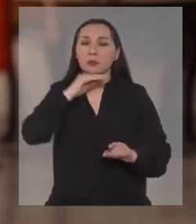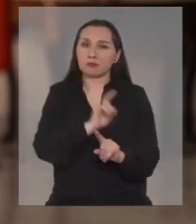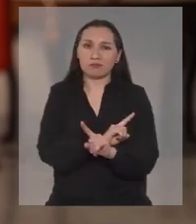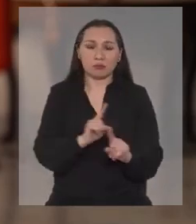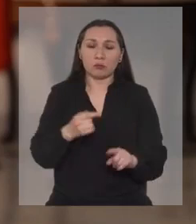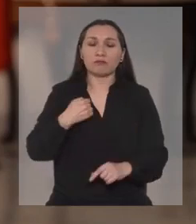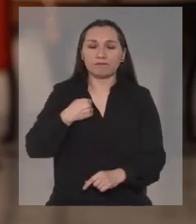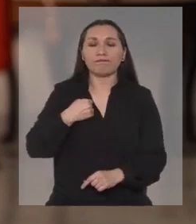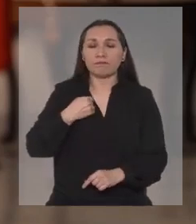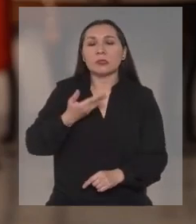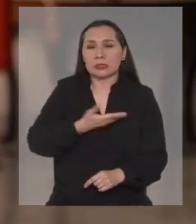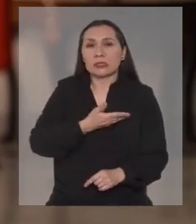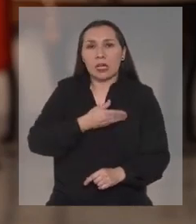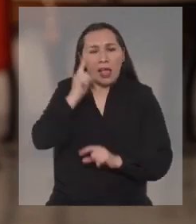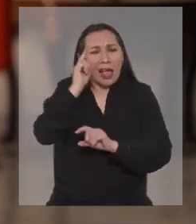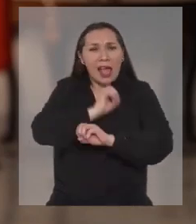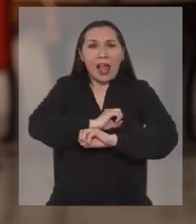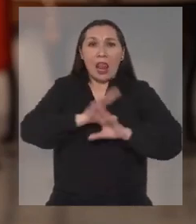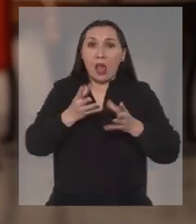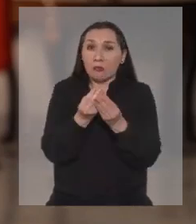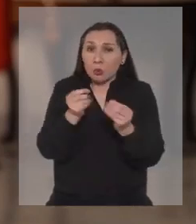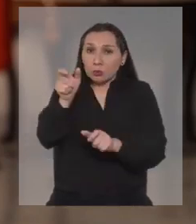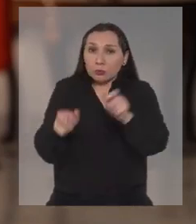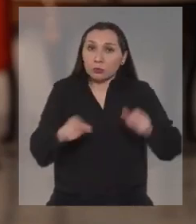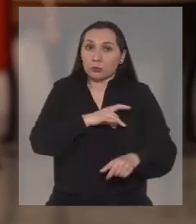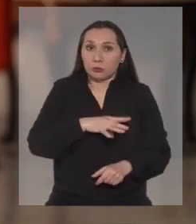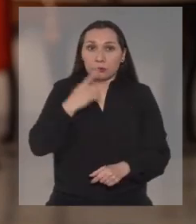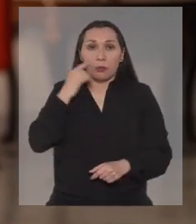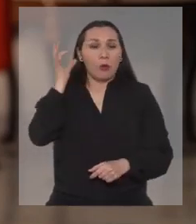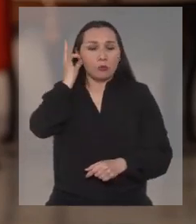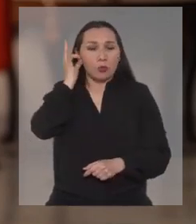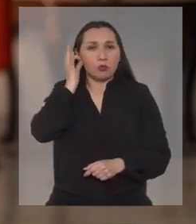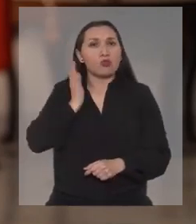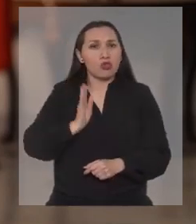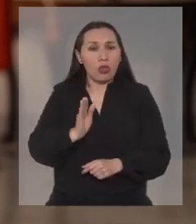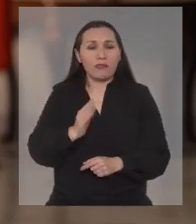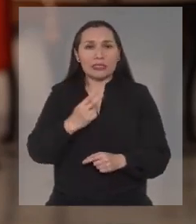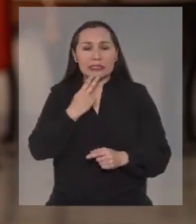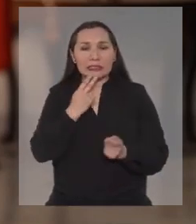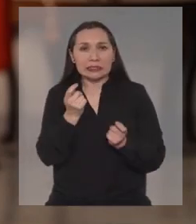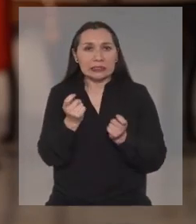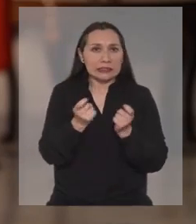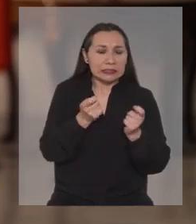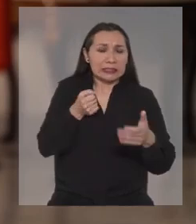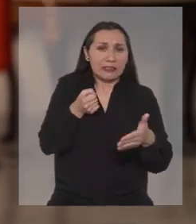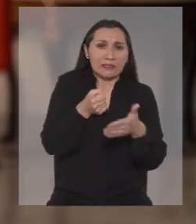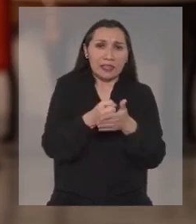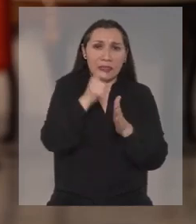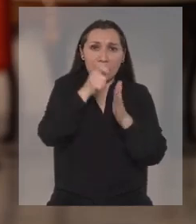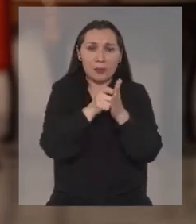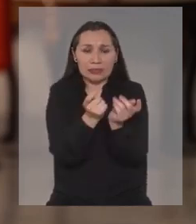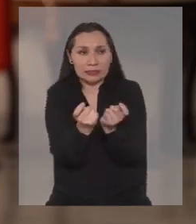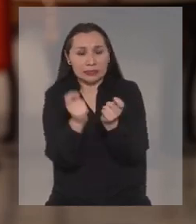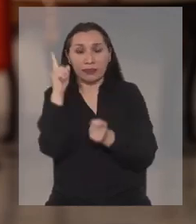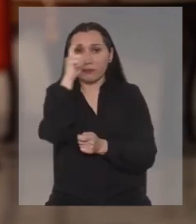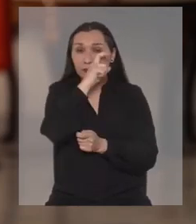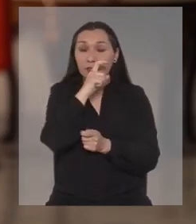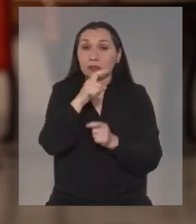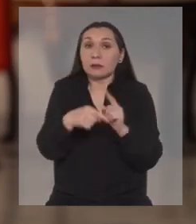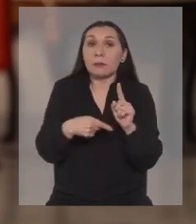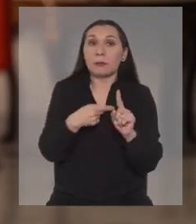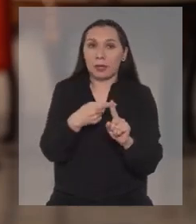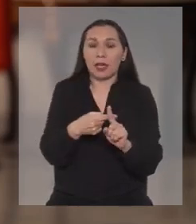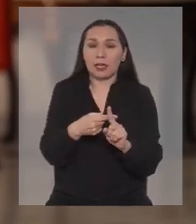tengo absolutamente Claro que hay muchos chilenos y chilenas a quienes les sigue costando mucho llegar a fin de mes y más